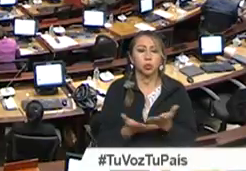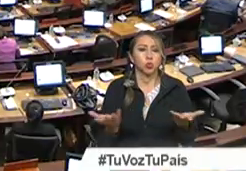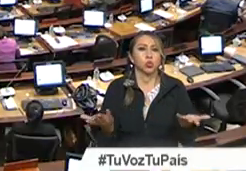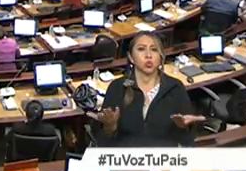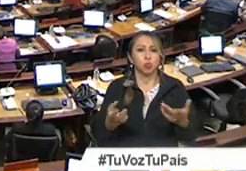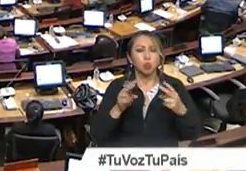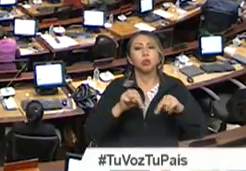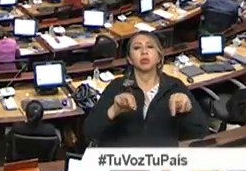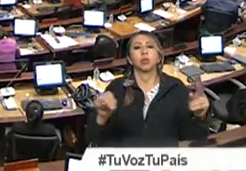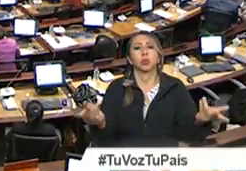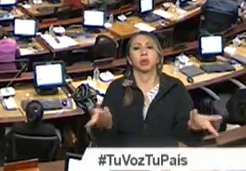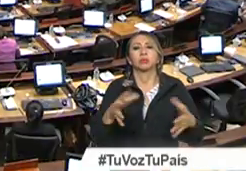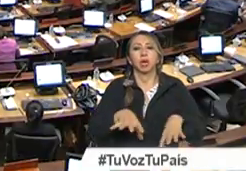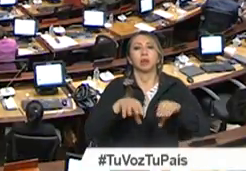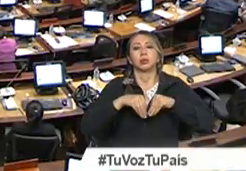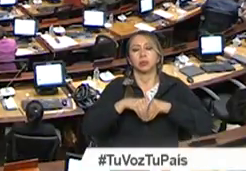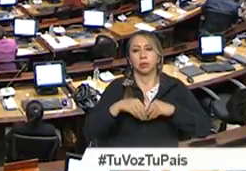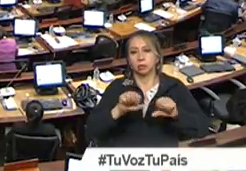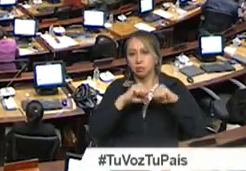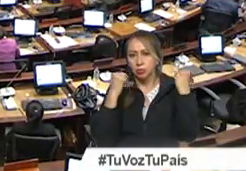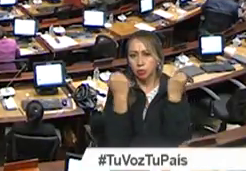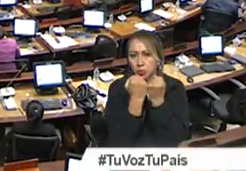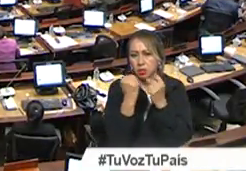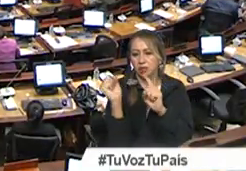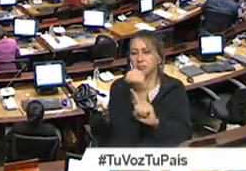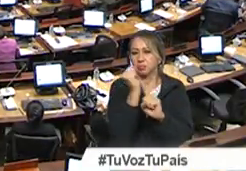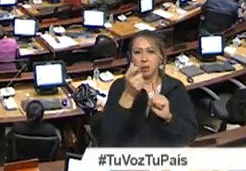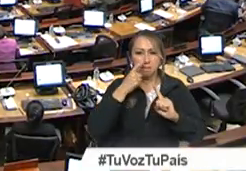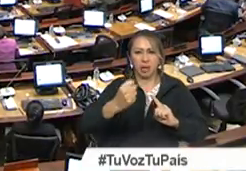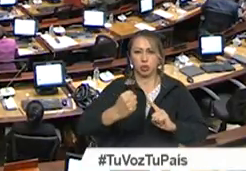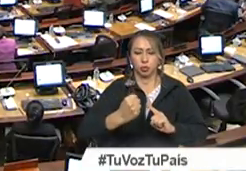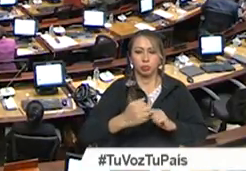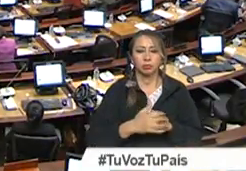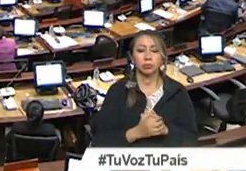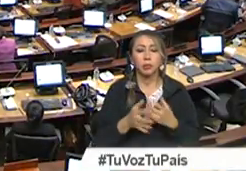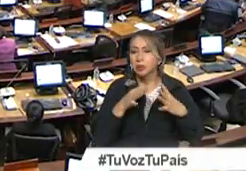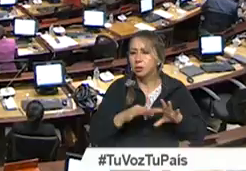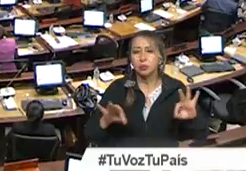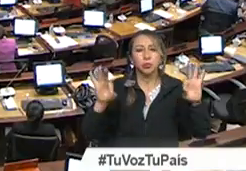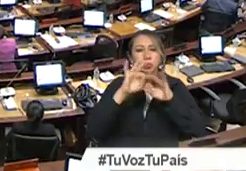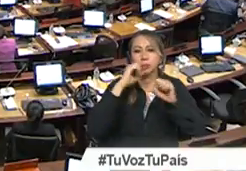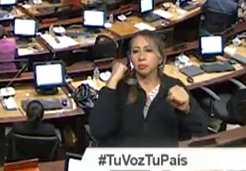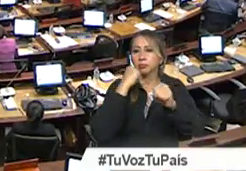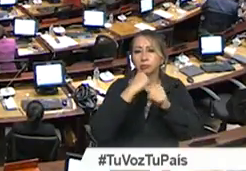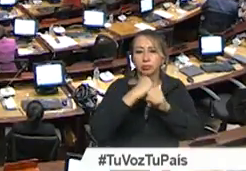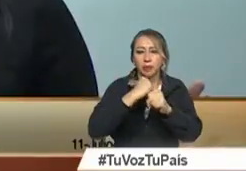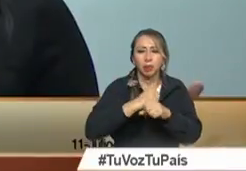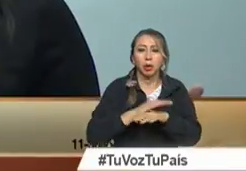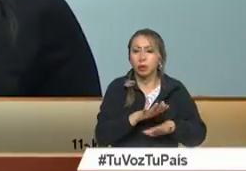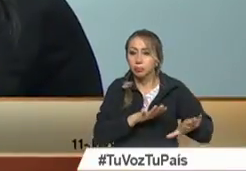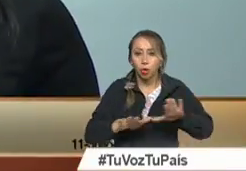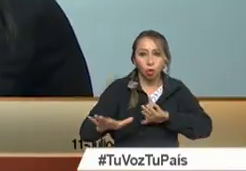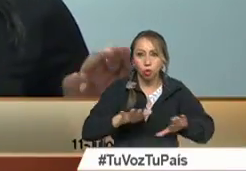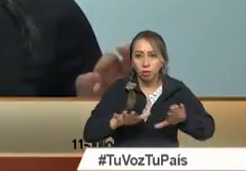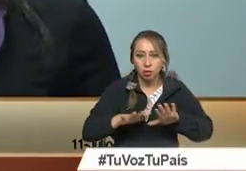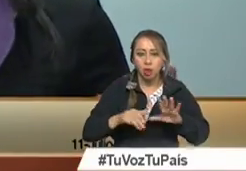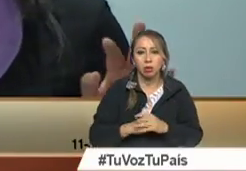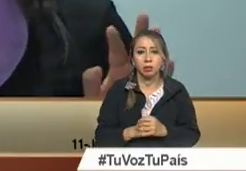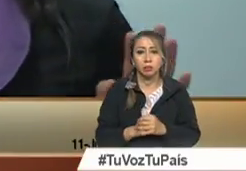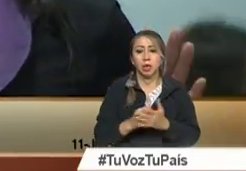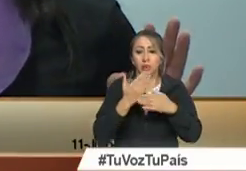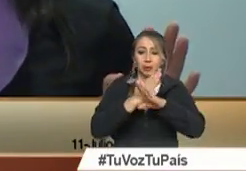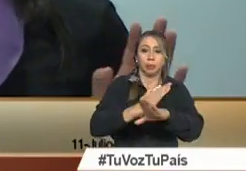la violencia de género en una sociedad machista por ello dijo es fundamental que se trabaje de manera coordinada para prevenir hechos lamentables